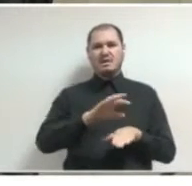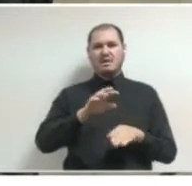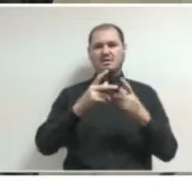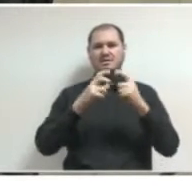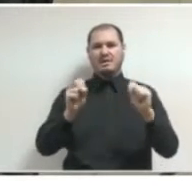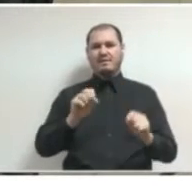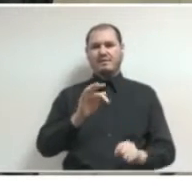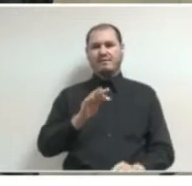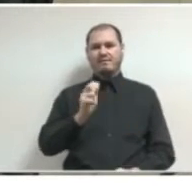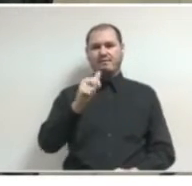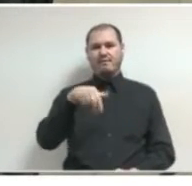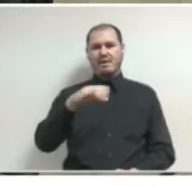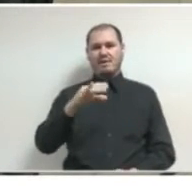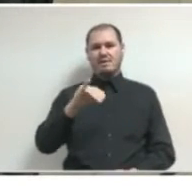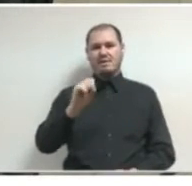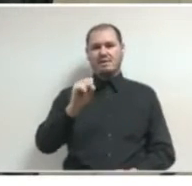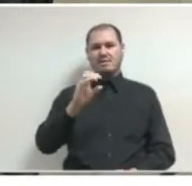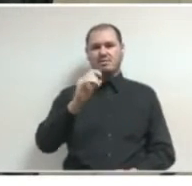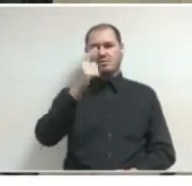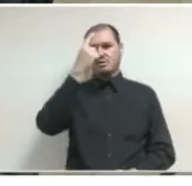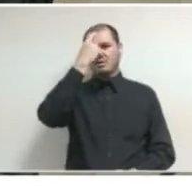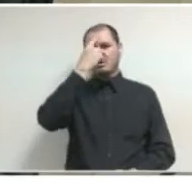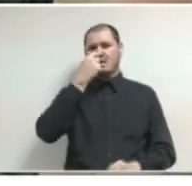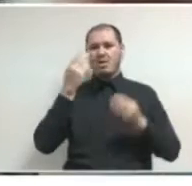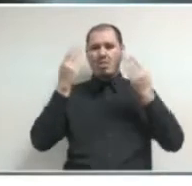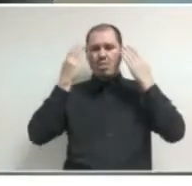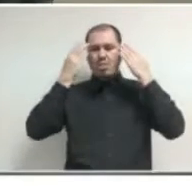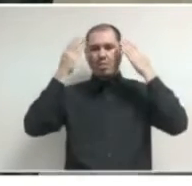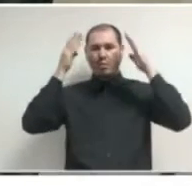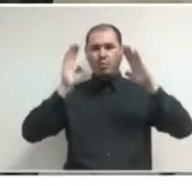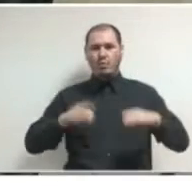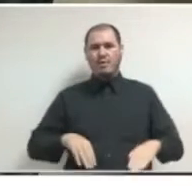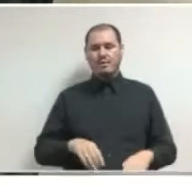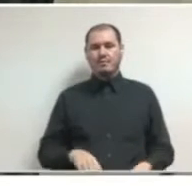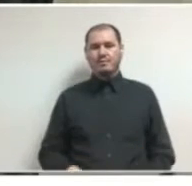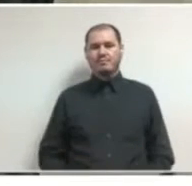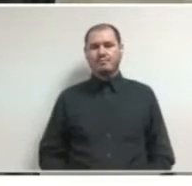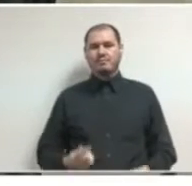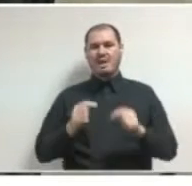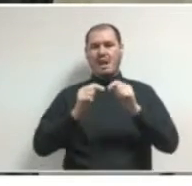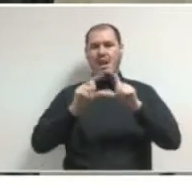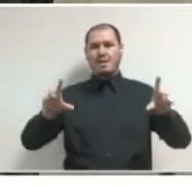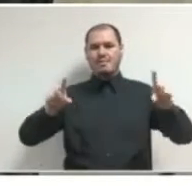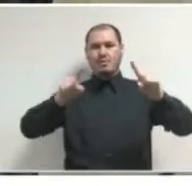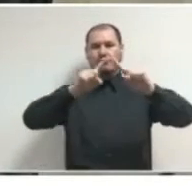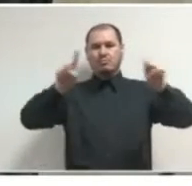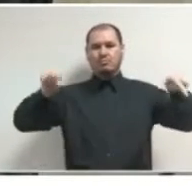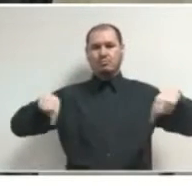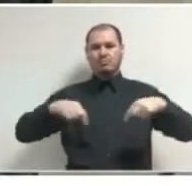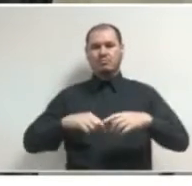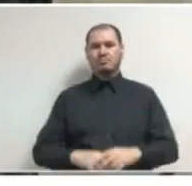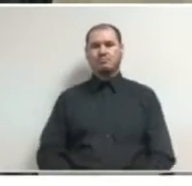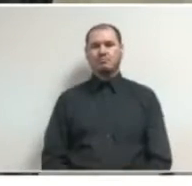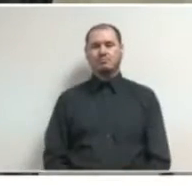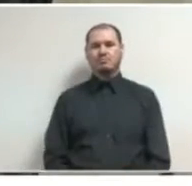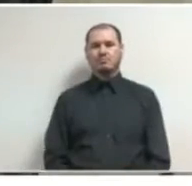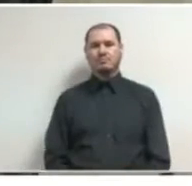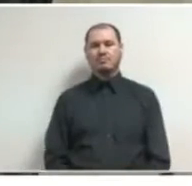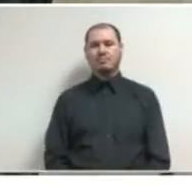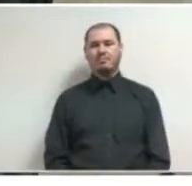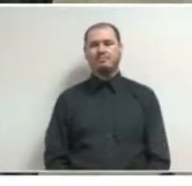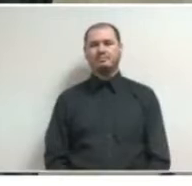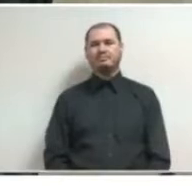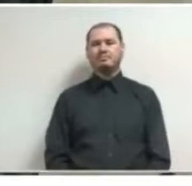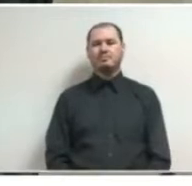APG INA, MAPAJA INA, BAYARA, 1752, Padrón 190, Limpio, PEGUABA, Isla San